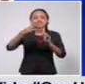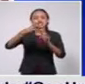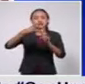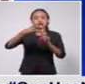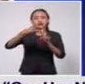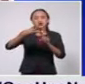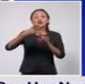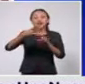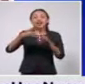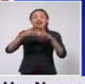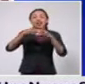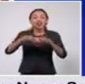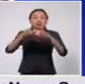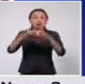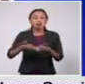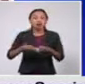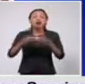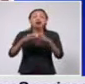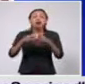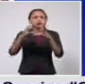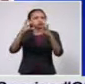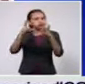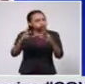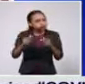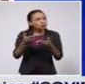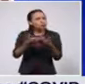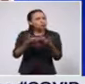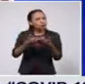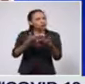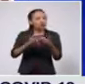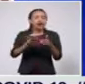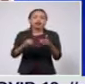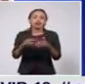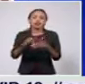número elevado de muestras. En el día de ayer,